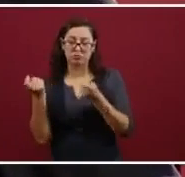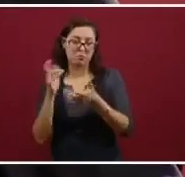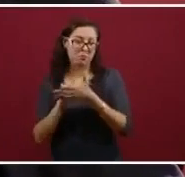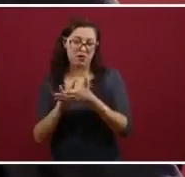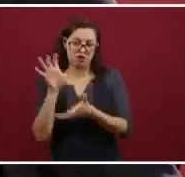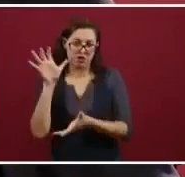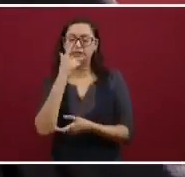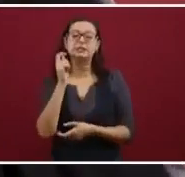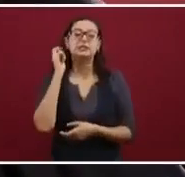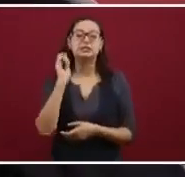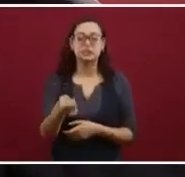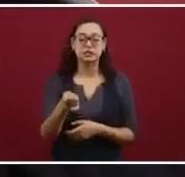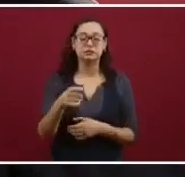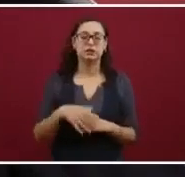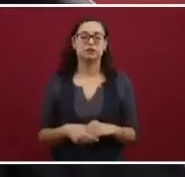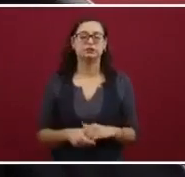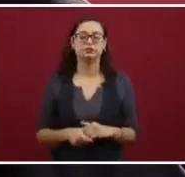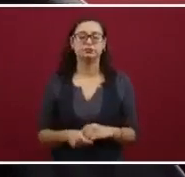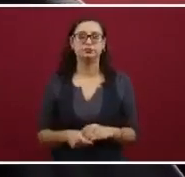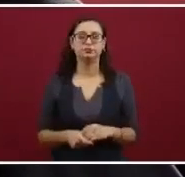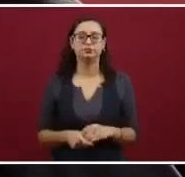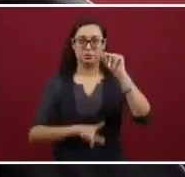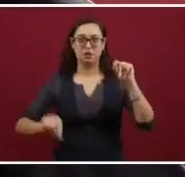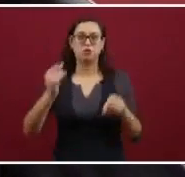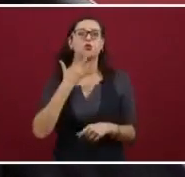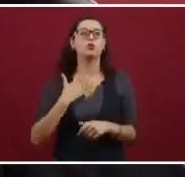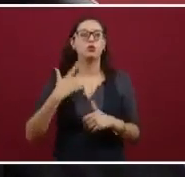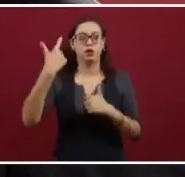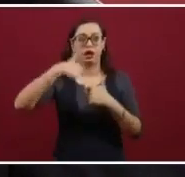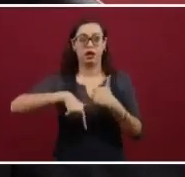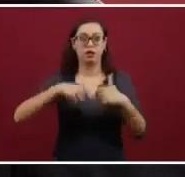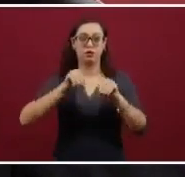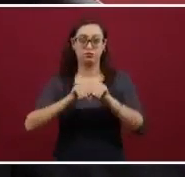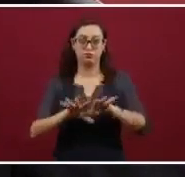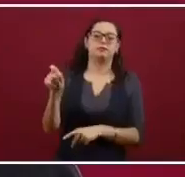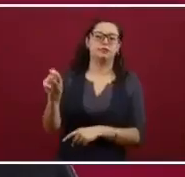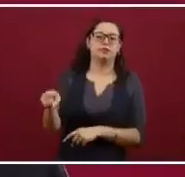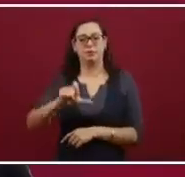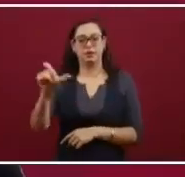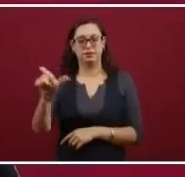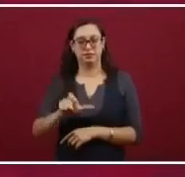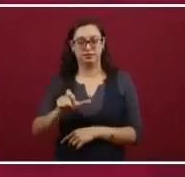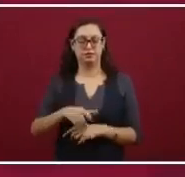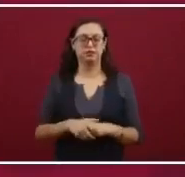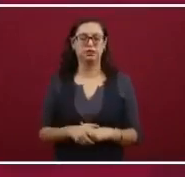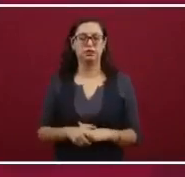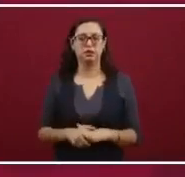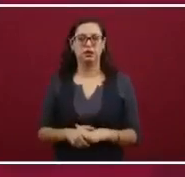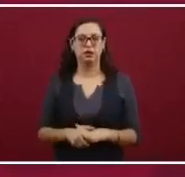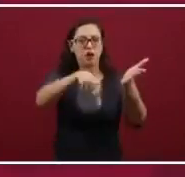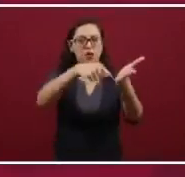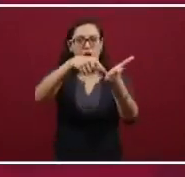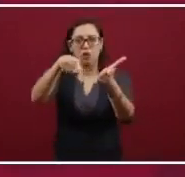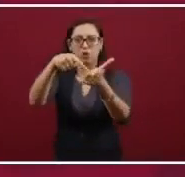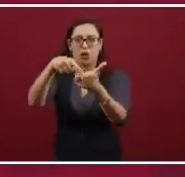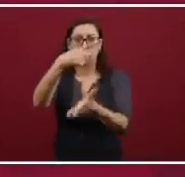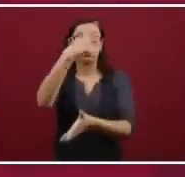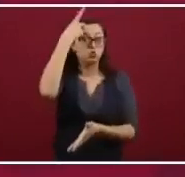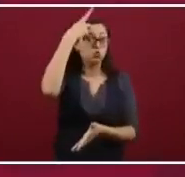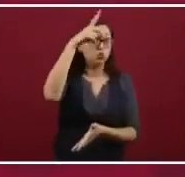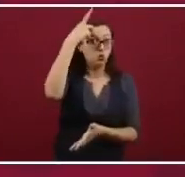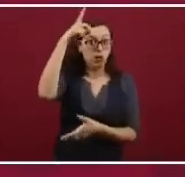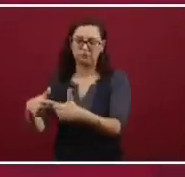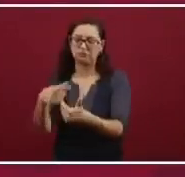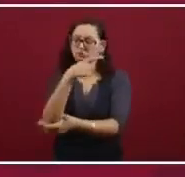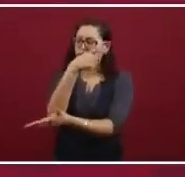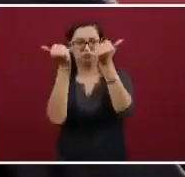de la gasolina que se distribuye la vende Pemex a gasolinerías. Y se cuida